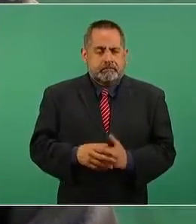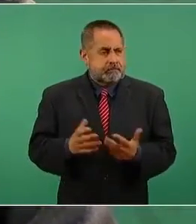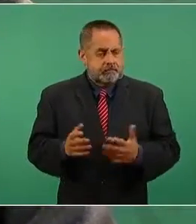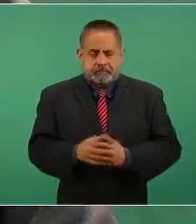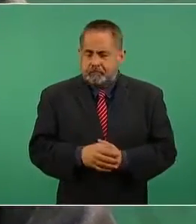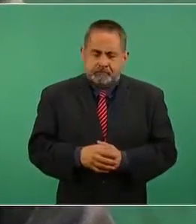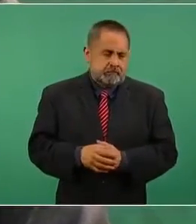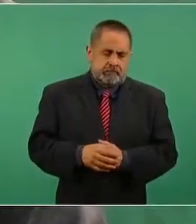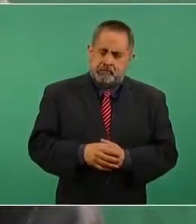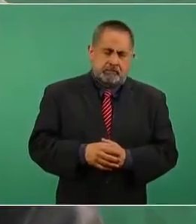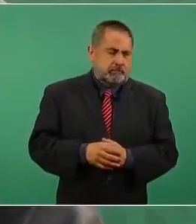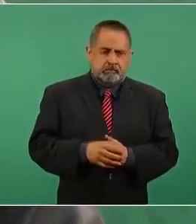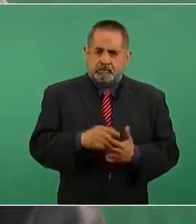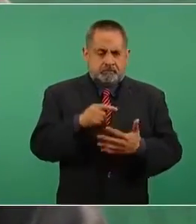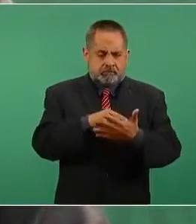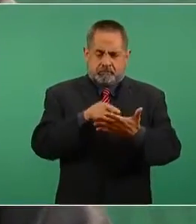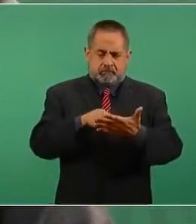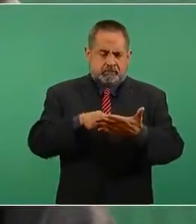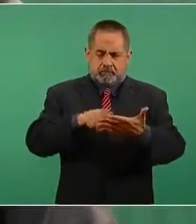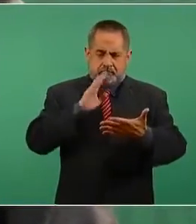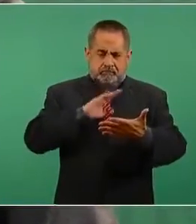Entonces dijimos no.